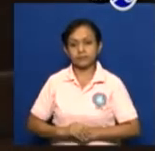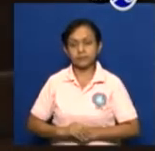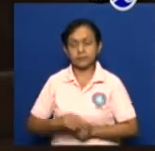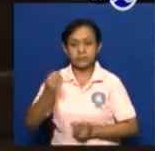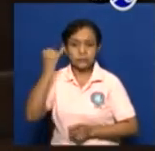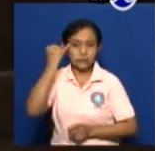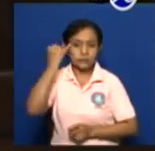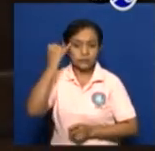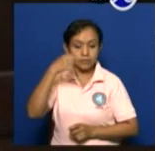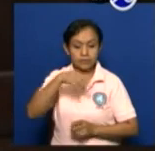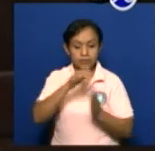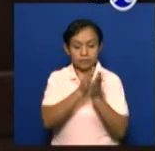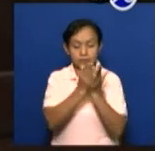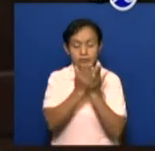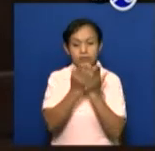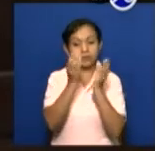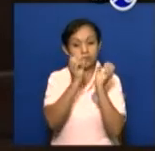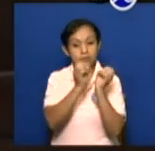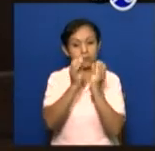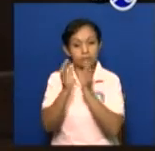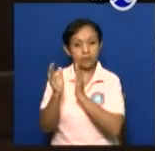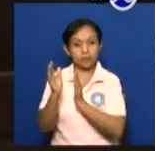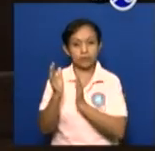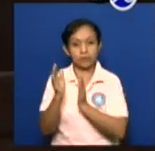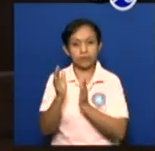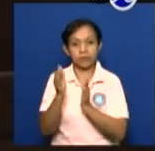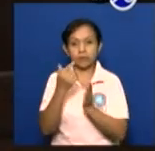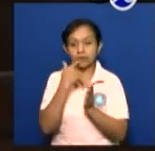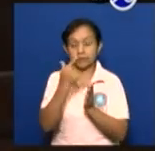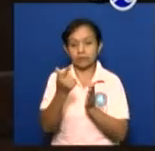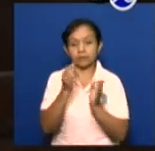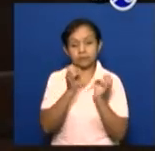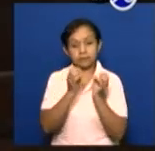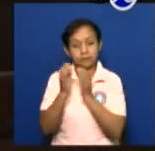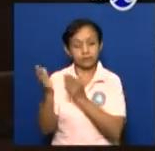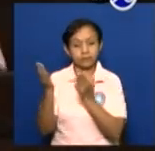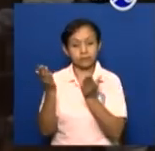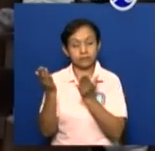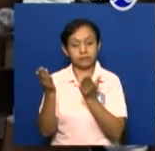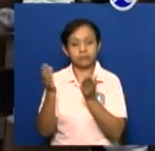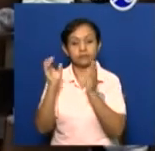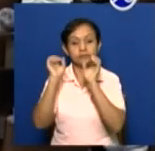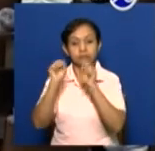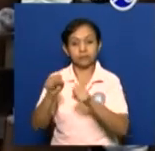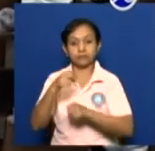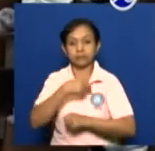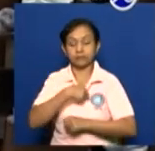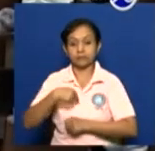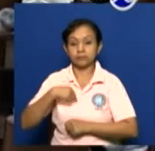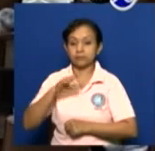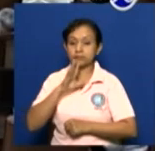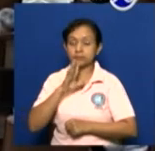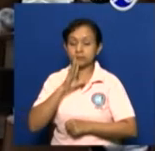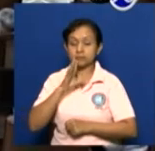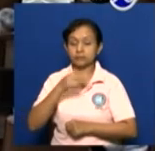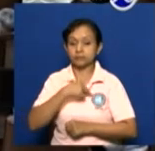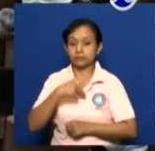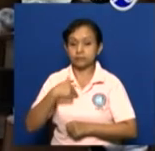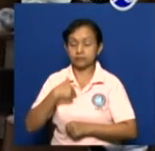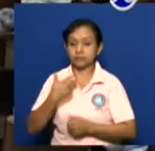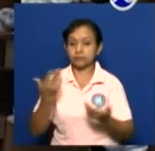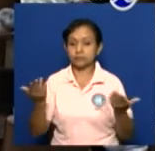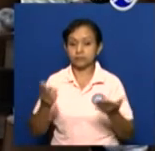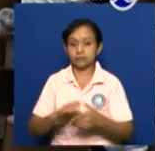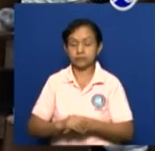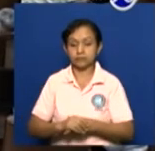ideario es la coherencia. La coherencia entre lo que se proclama y lo que se hace.